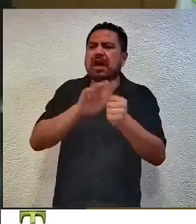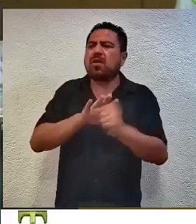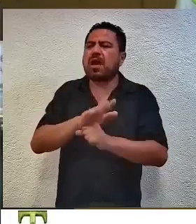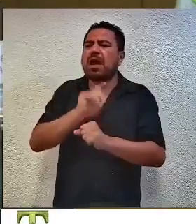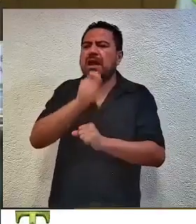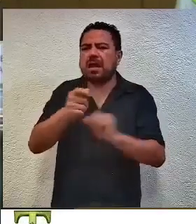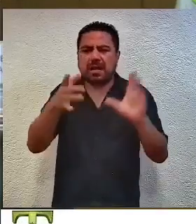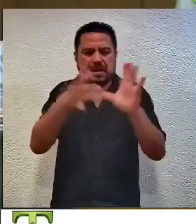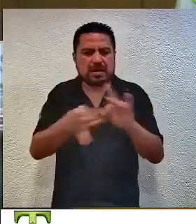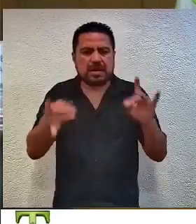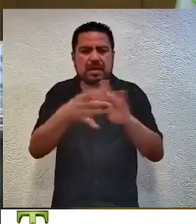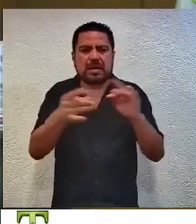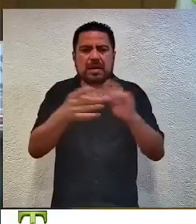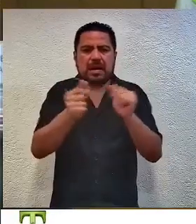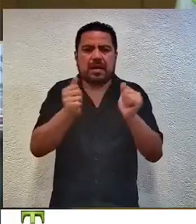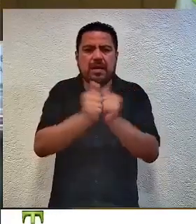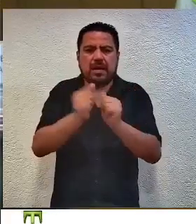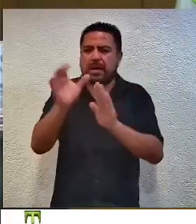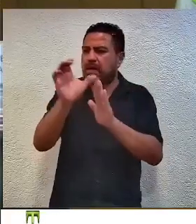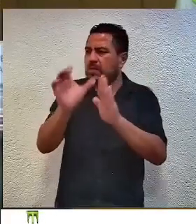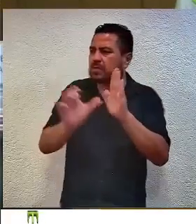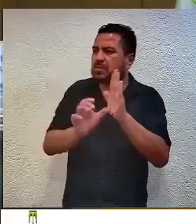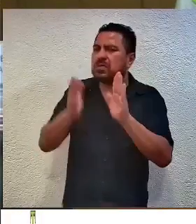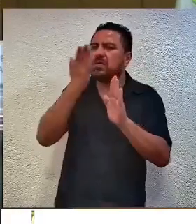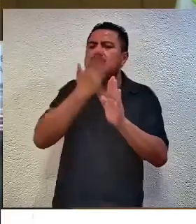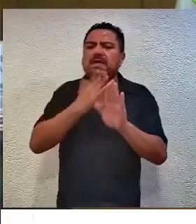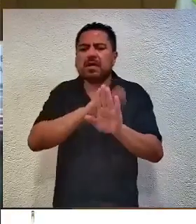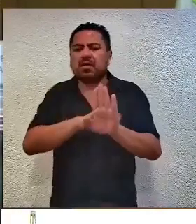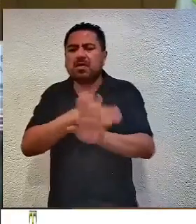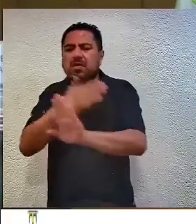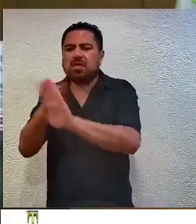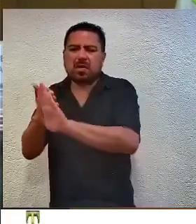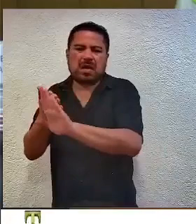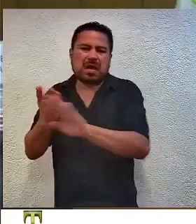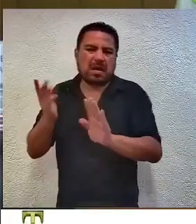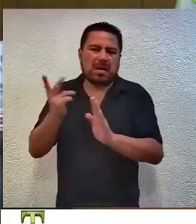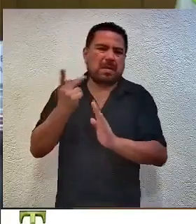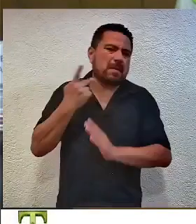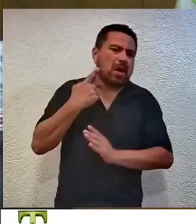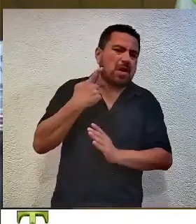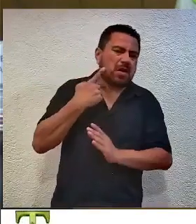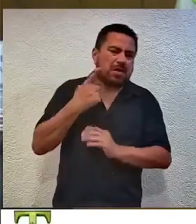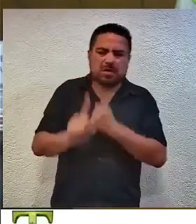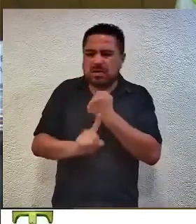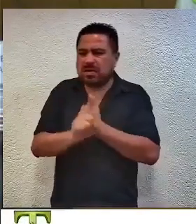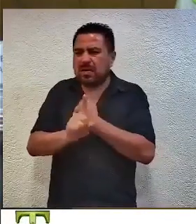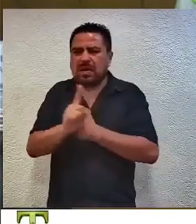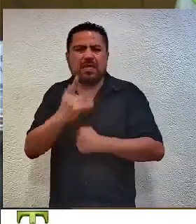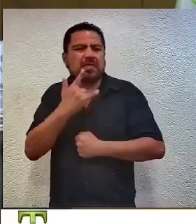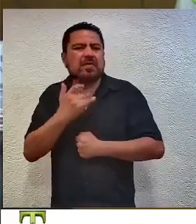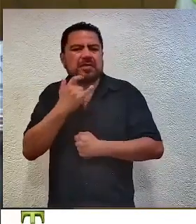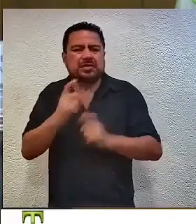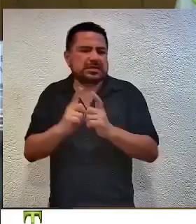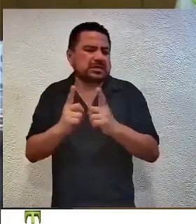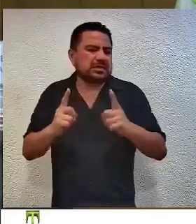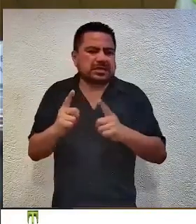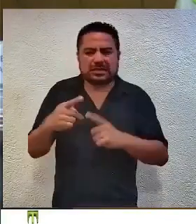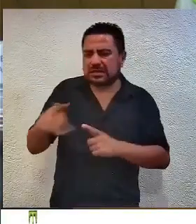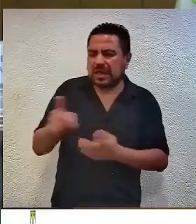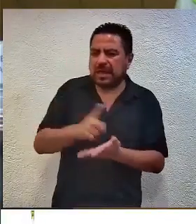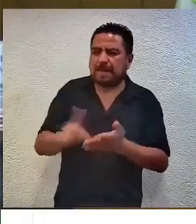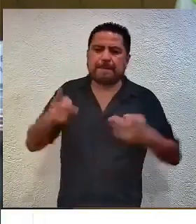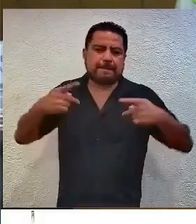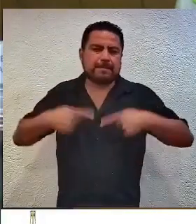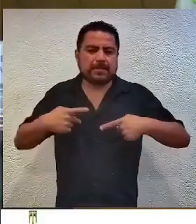denuncie conductas presuntamente constitutivas de violencia política que afecten el desempeño de las funciones o derechos de las